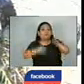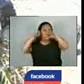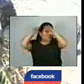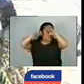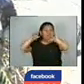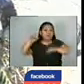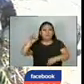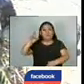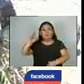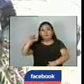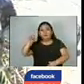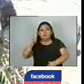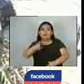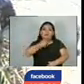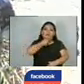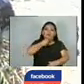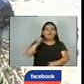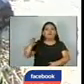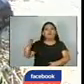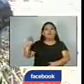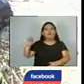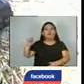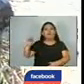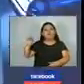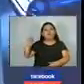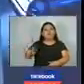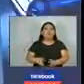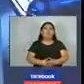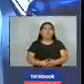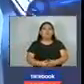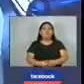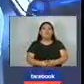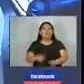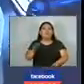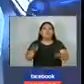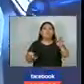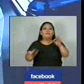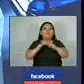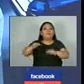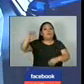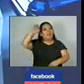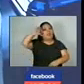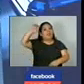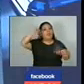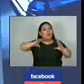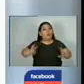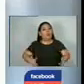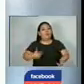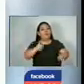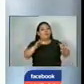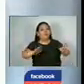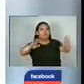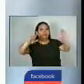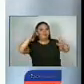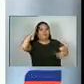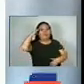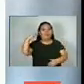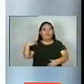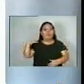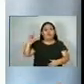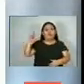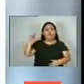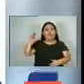imágenes de Carlos Klee, un reporte de Néstor Hernández. Y el Tribunal de Ética Gubernamental sancionó a Claudia Beatriz